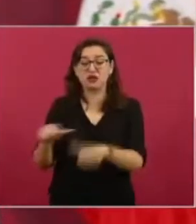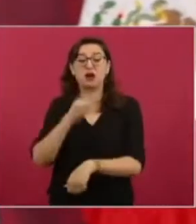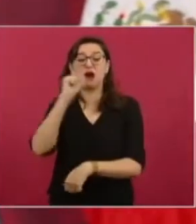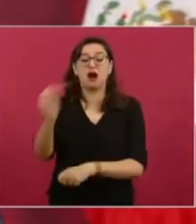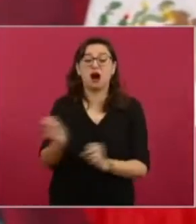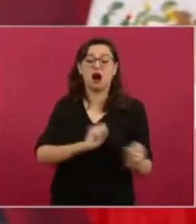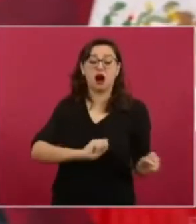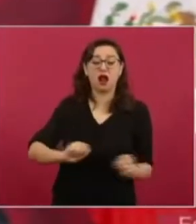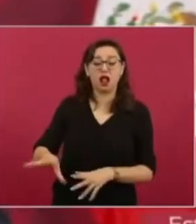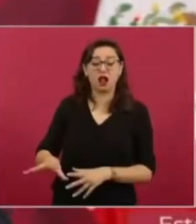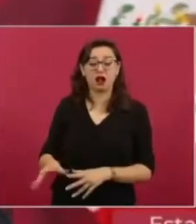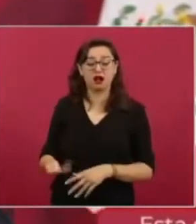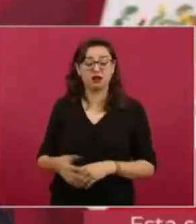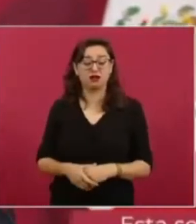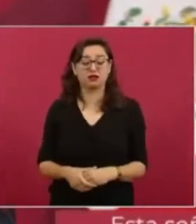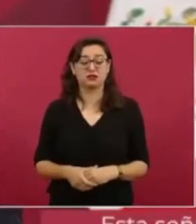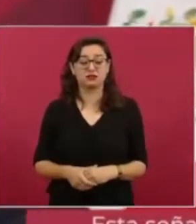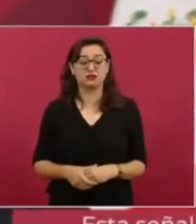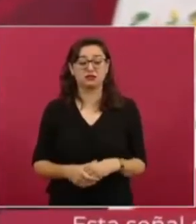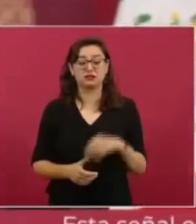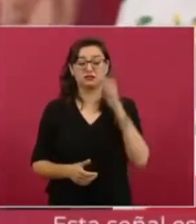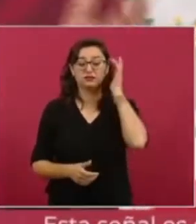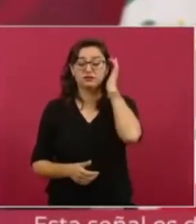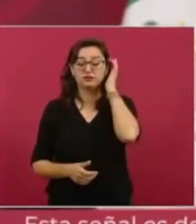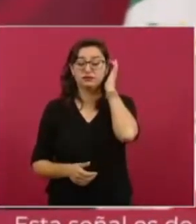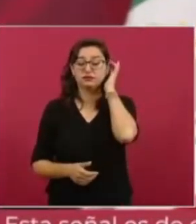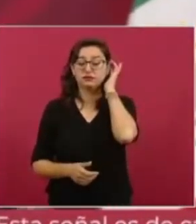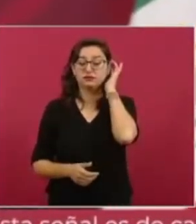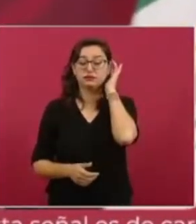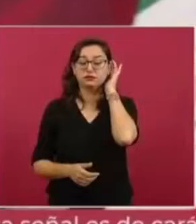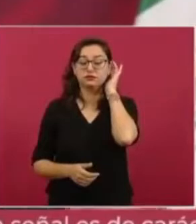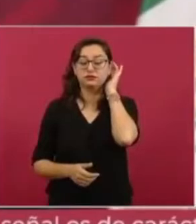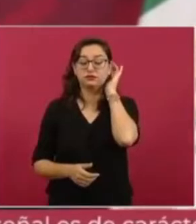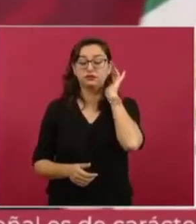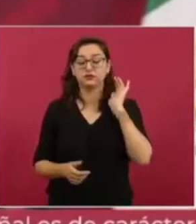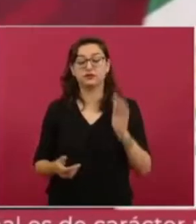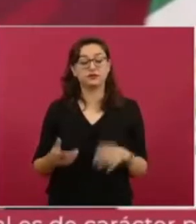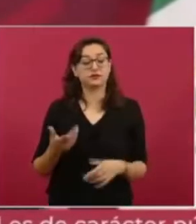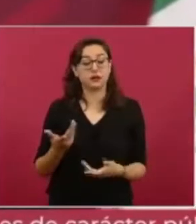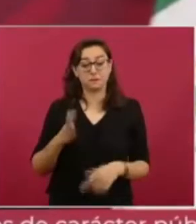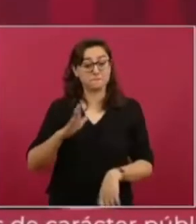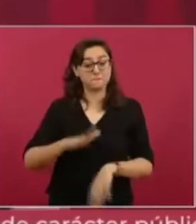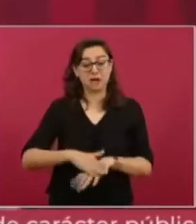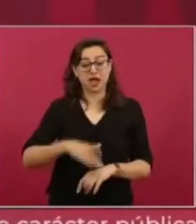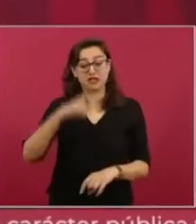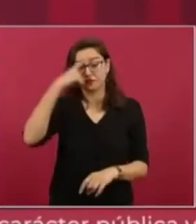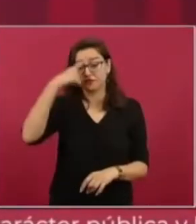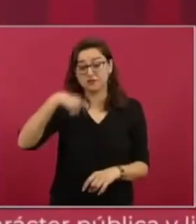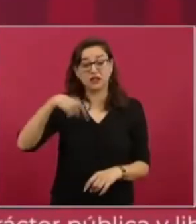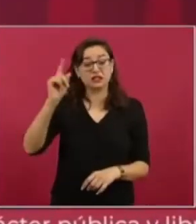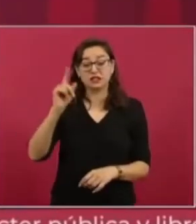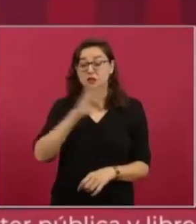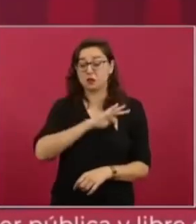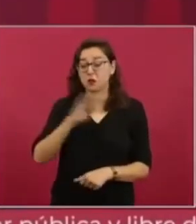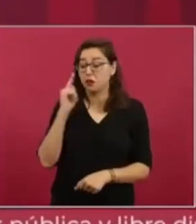del país. Es muy sencillo de